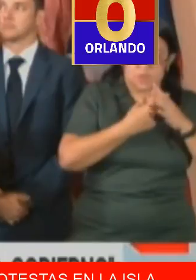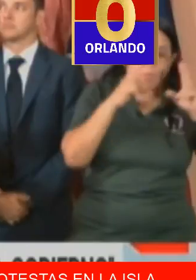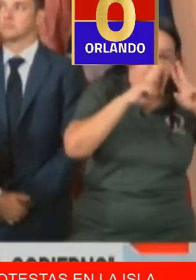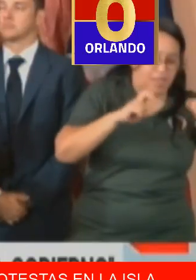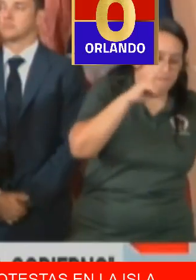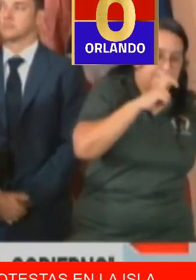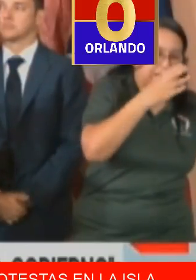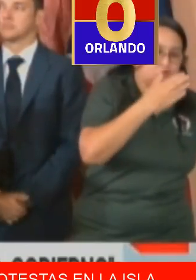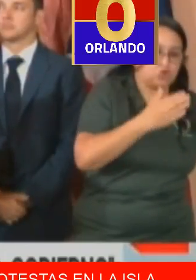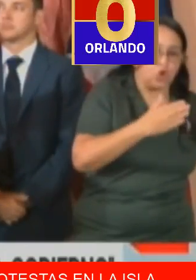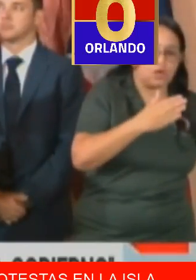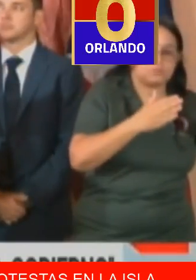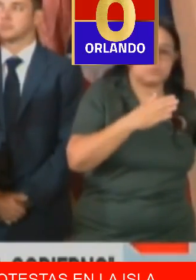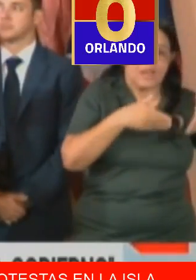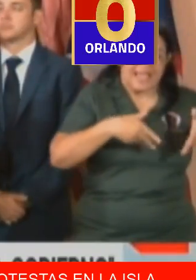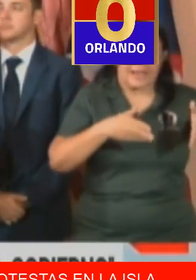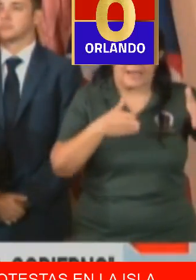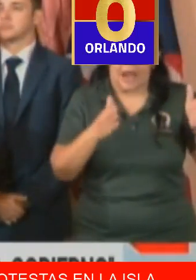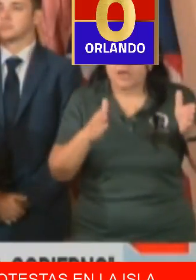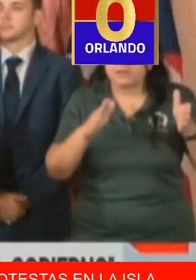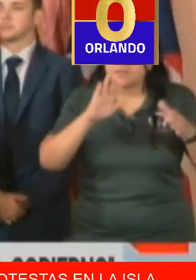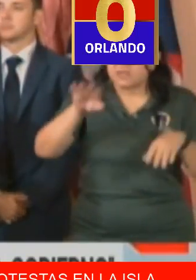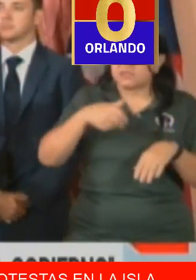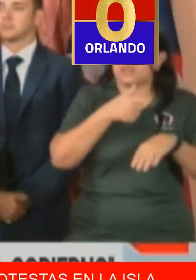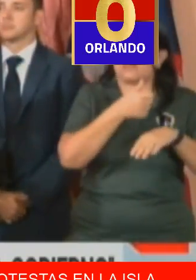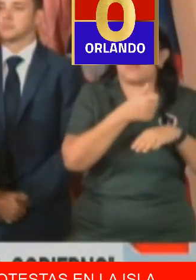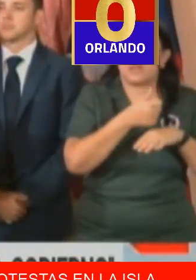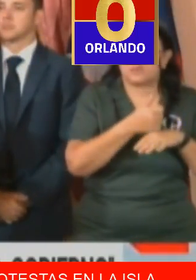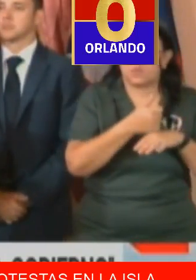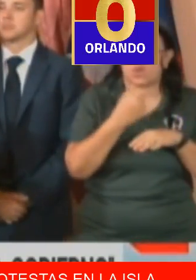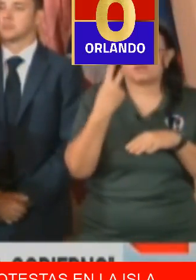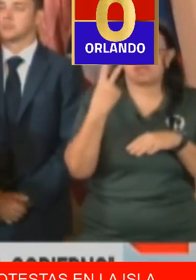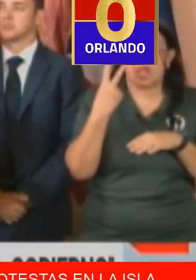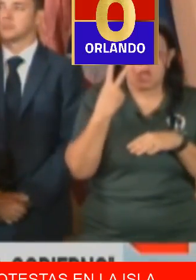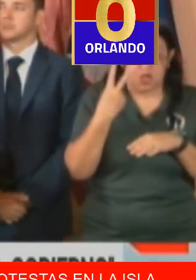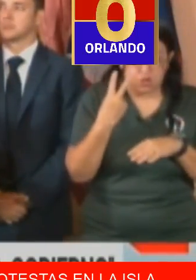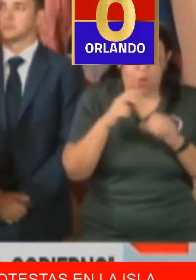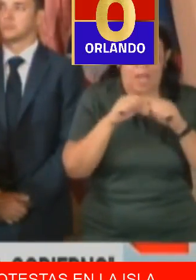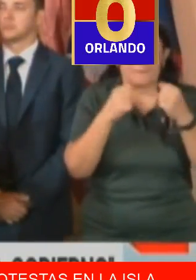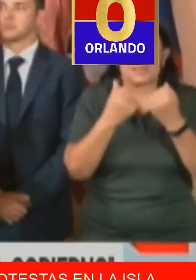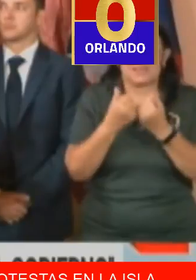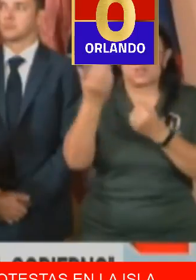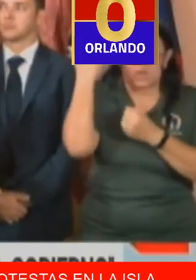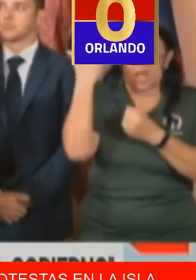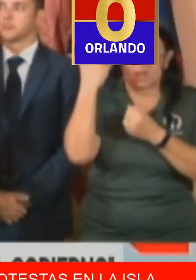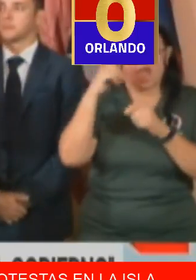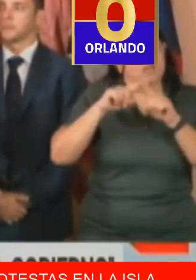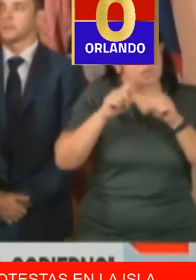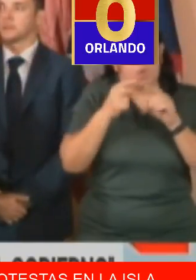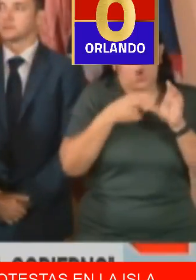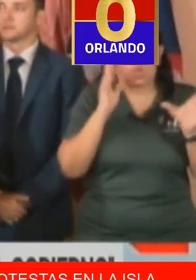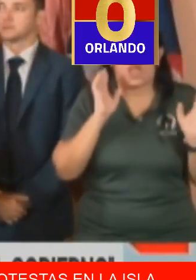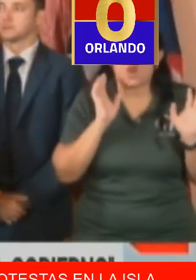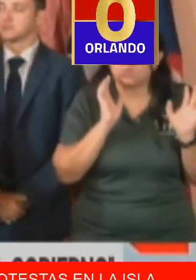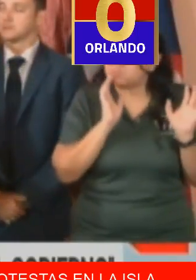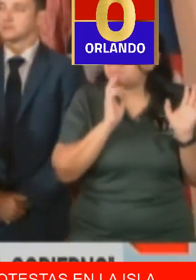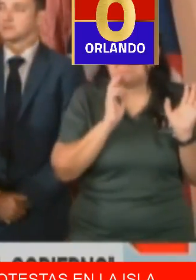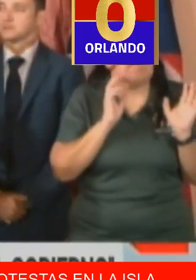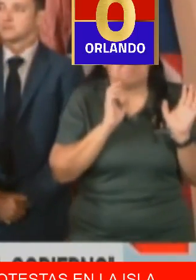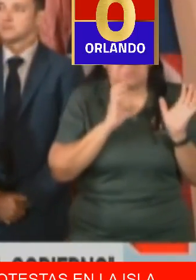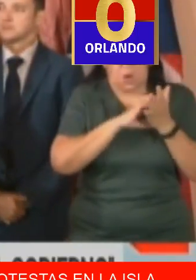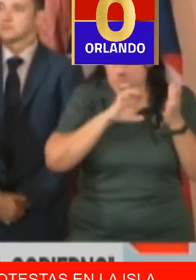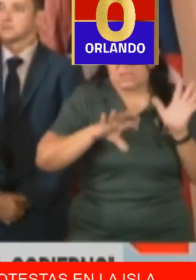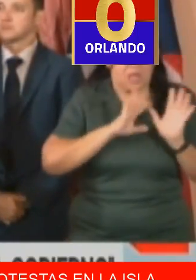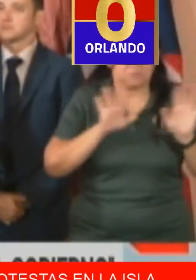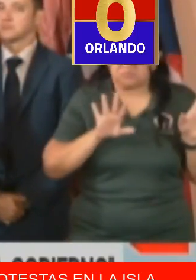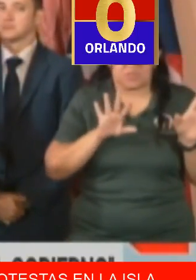inspector general, que se instituyó hace 2 administraciones atrás y se quitó. Y es un problema